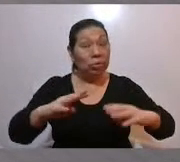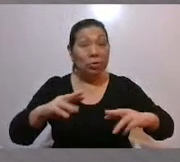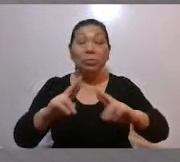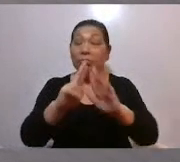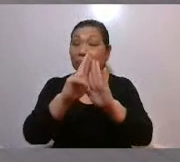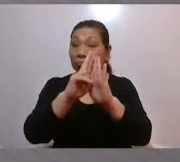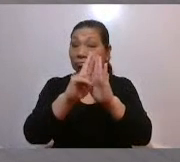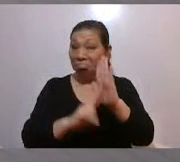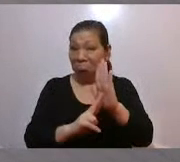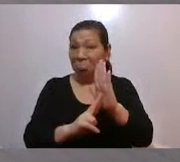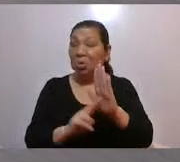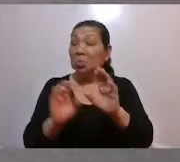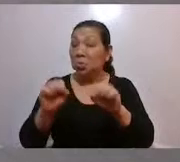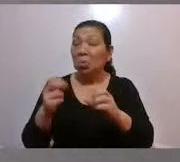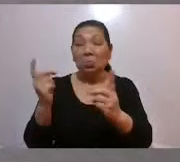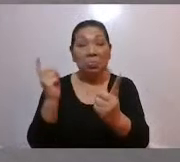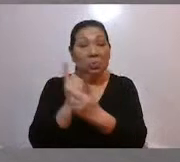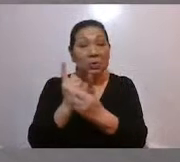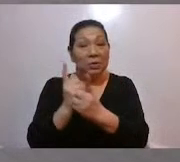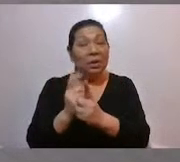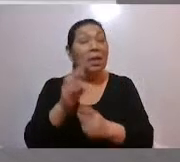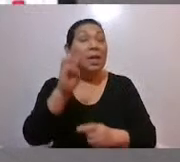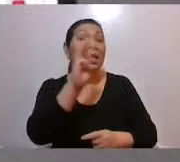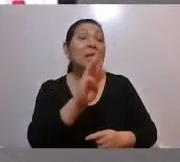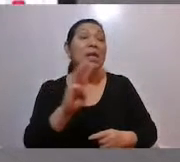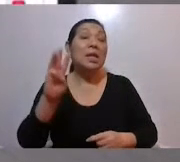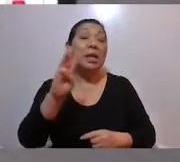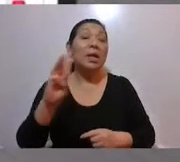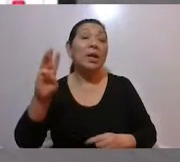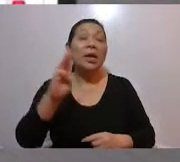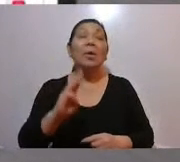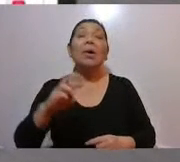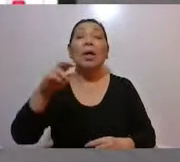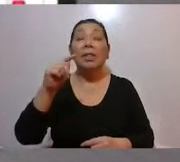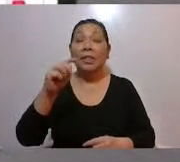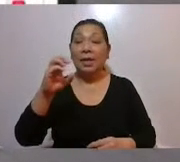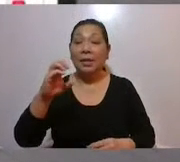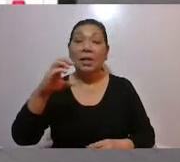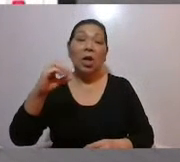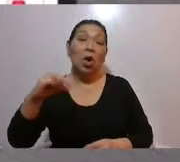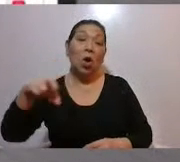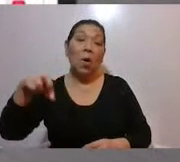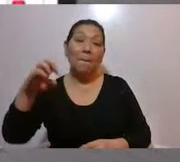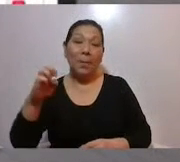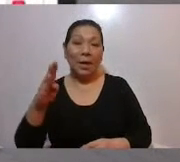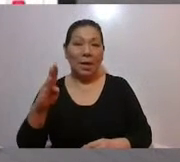audiencias, expedientes y resoluciones la puedes encontrar en nuestra página web